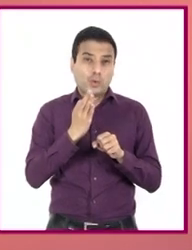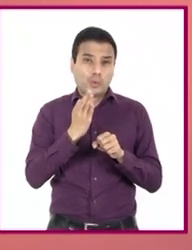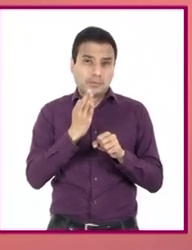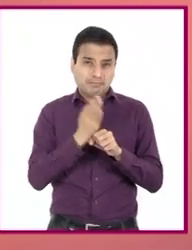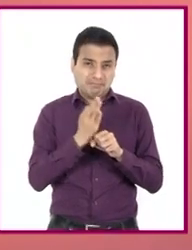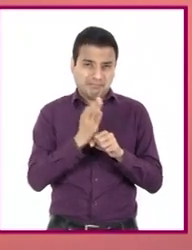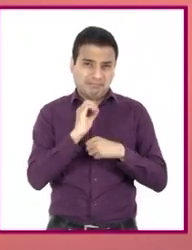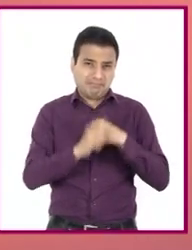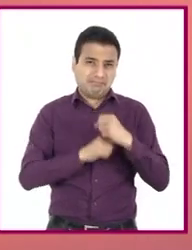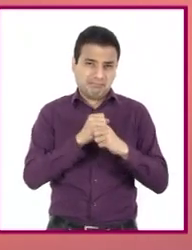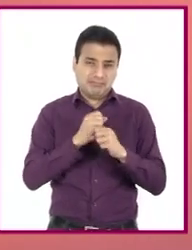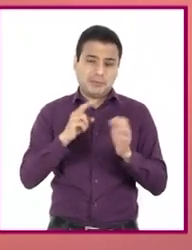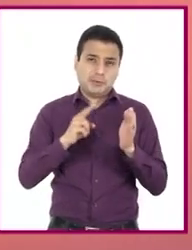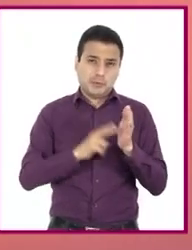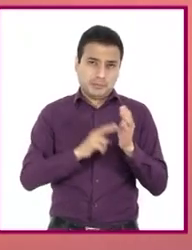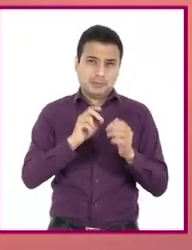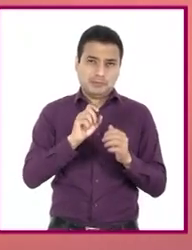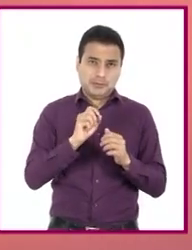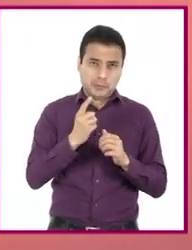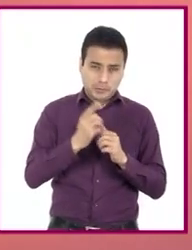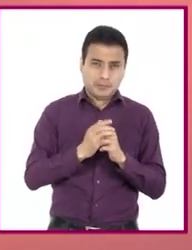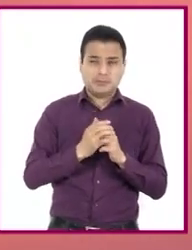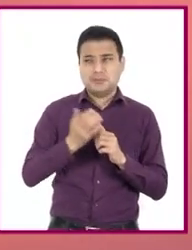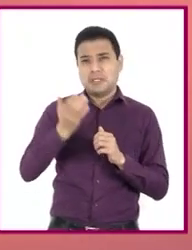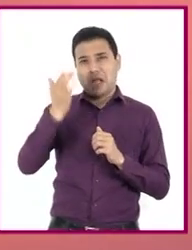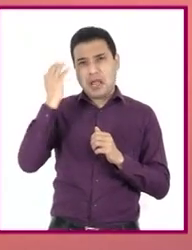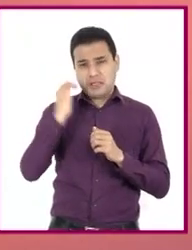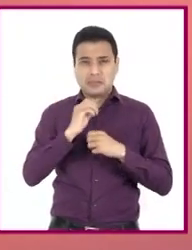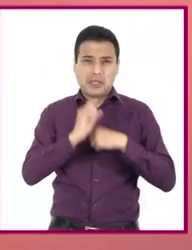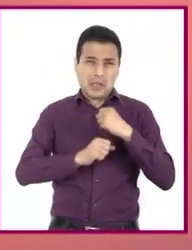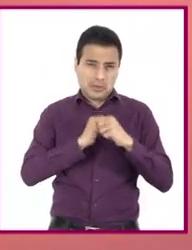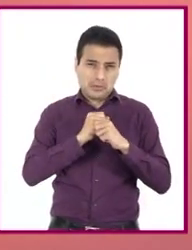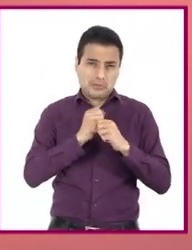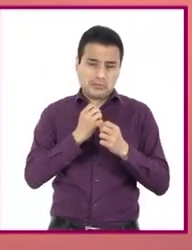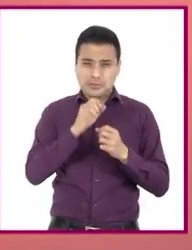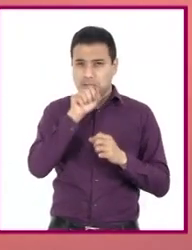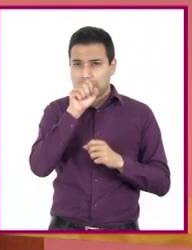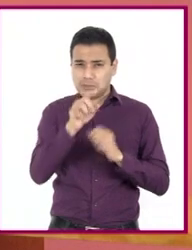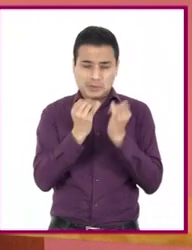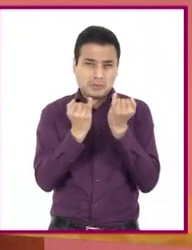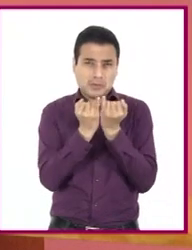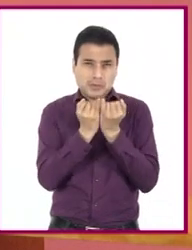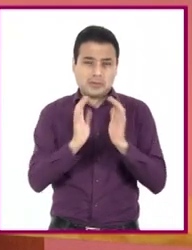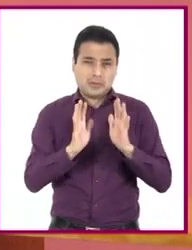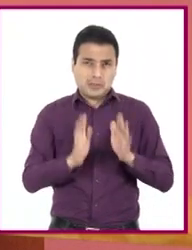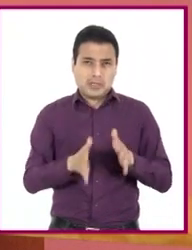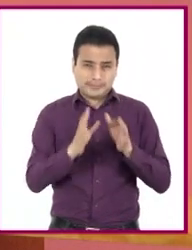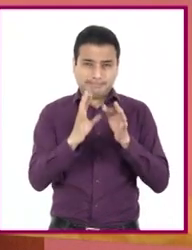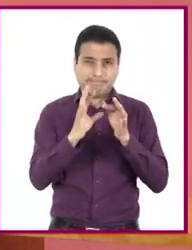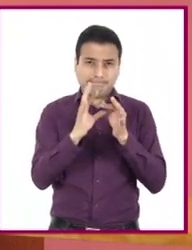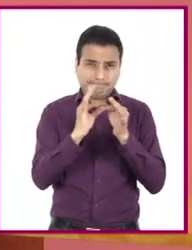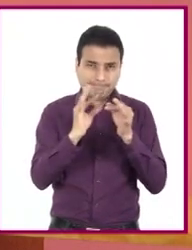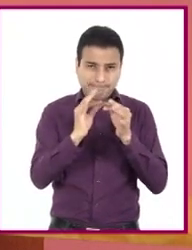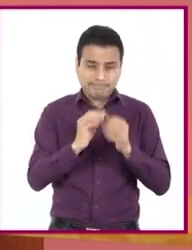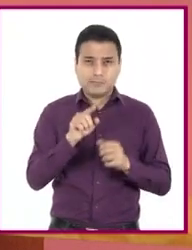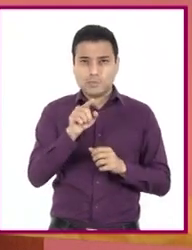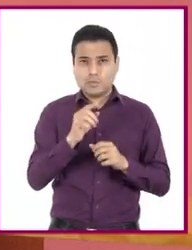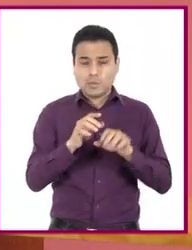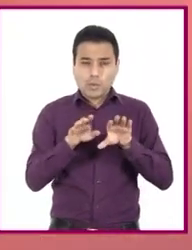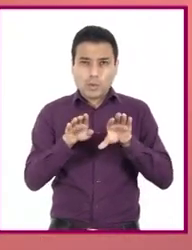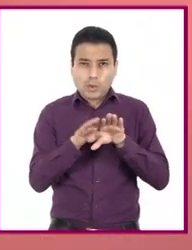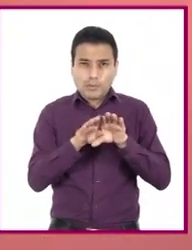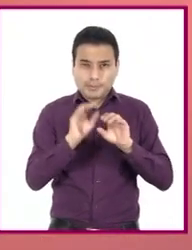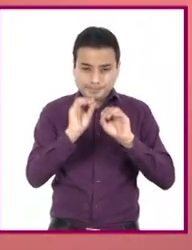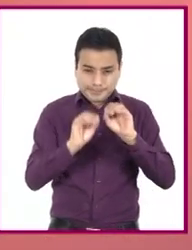han aprendido cómo realizar investigaciones para elaborar textos como la monografía. Conocen los pasos que se siguen,